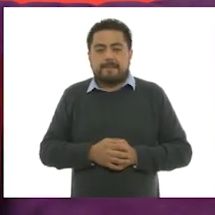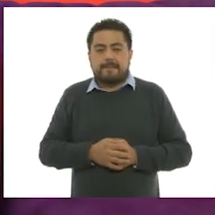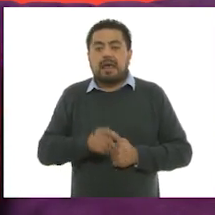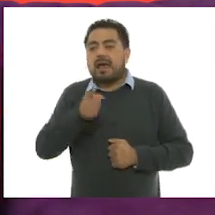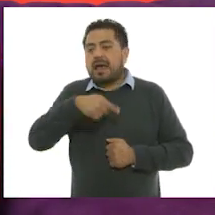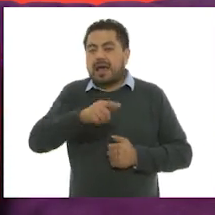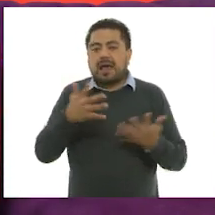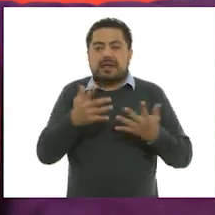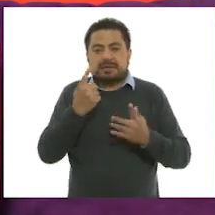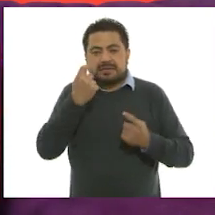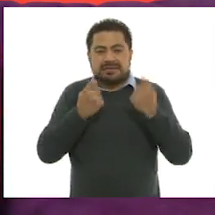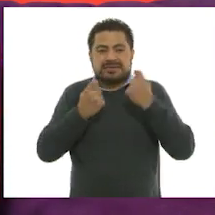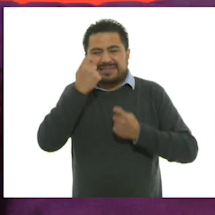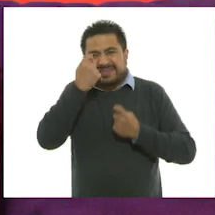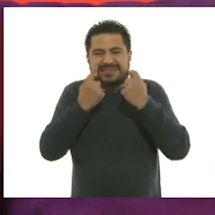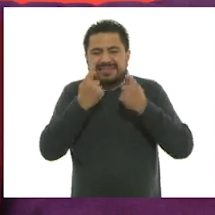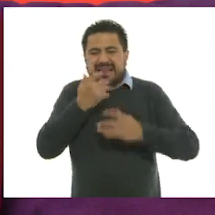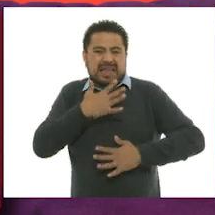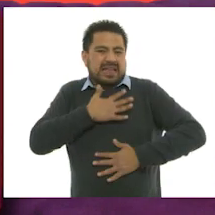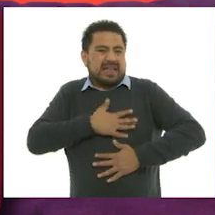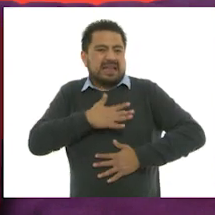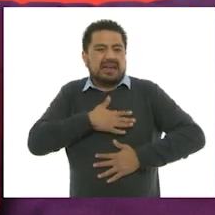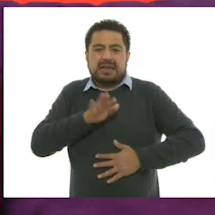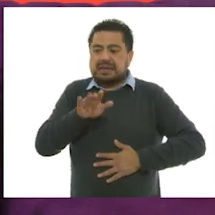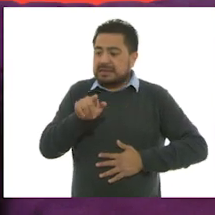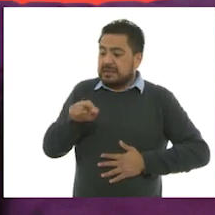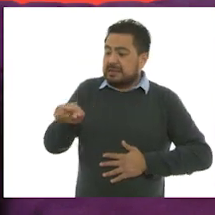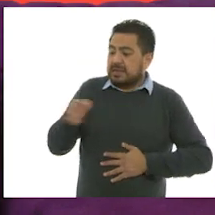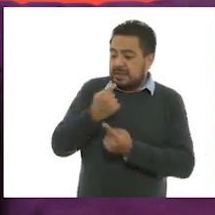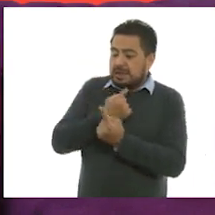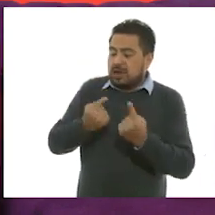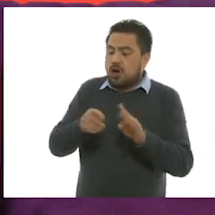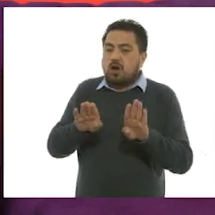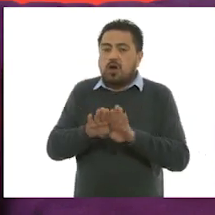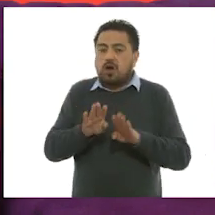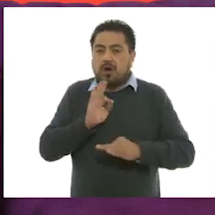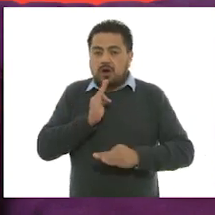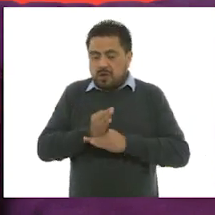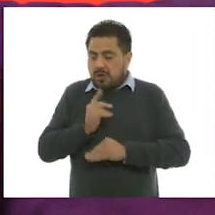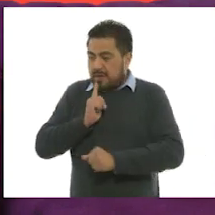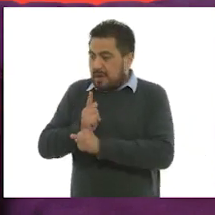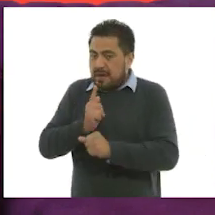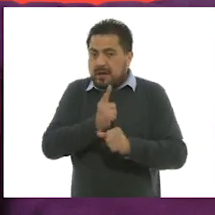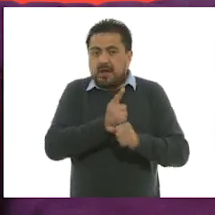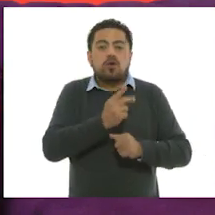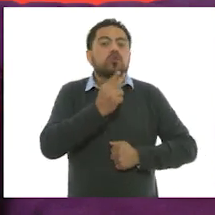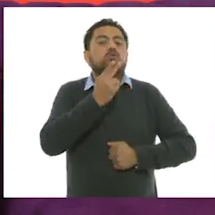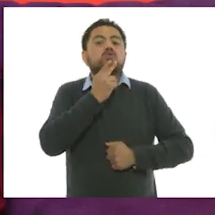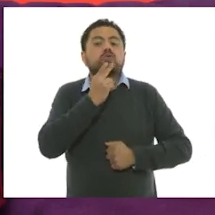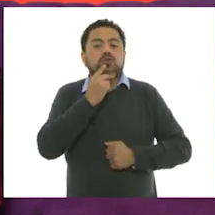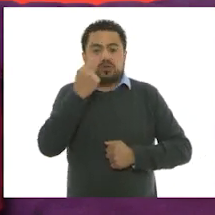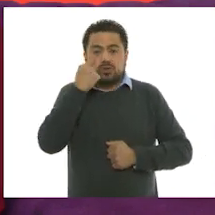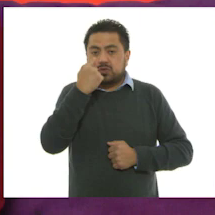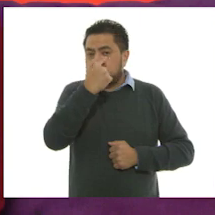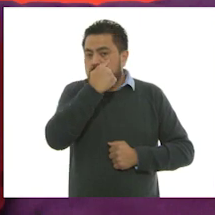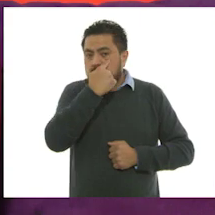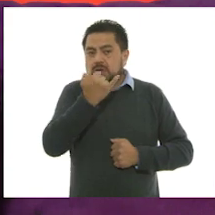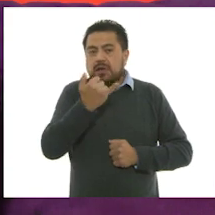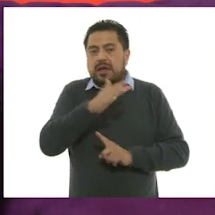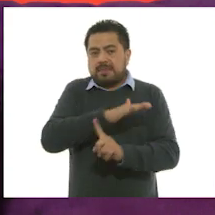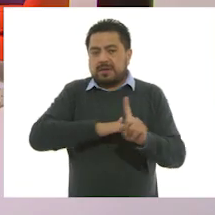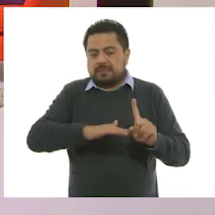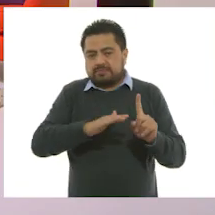hacemos el gesto de cansancio y señalamos al niño. Como podemos ver, predominan el uso de la visión y del